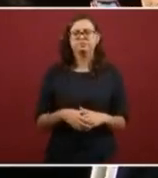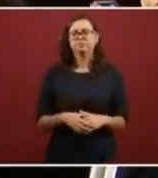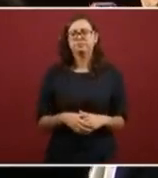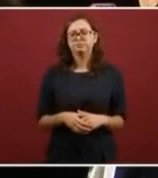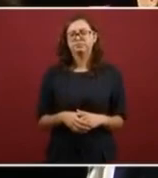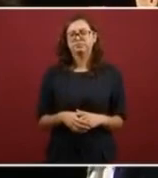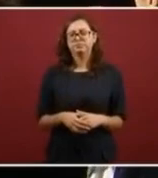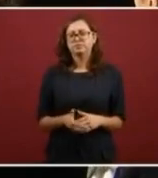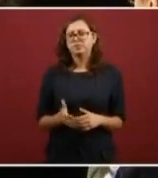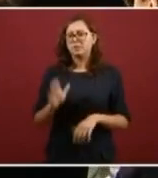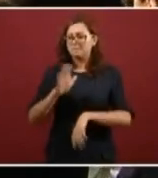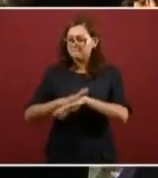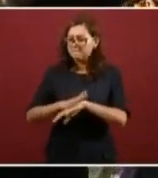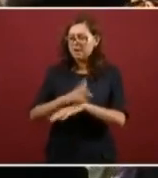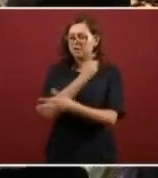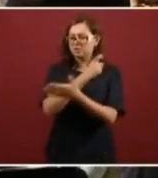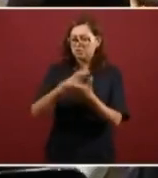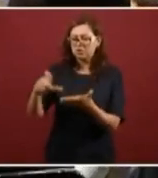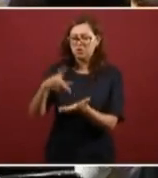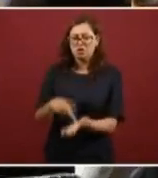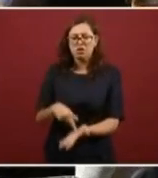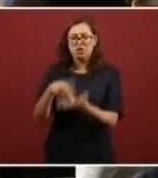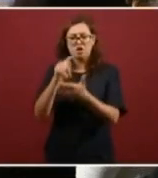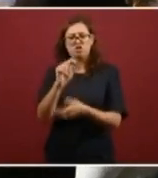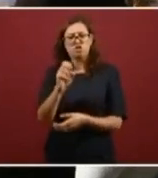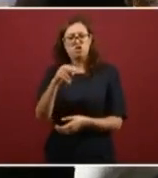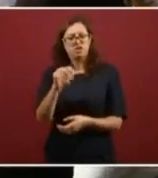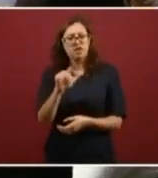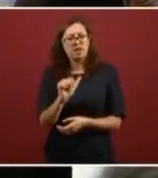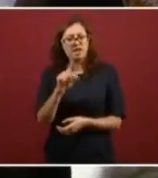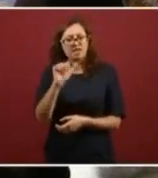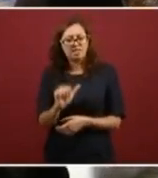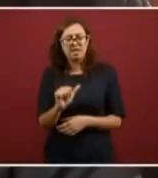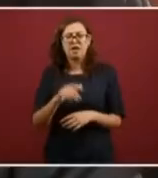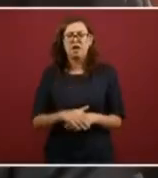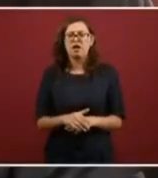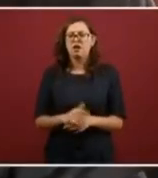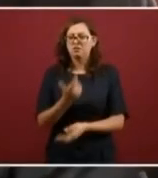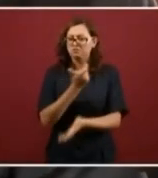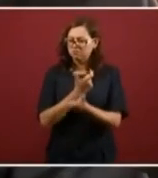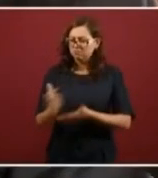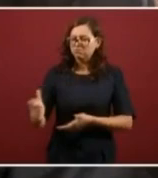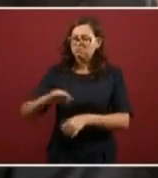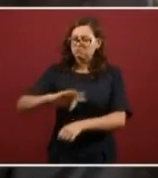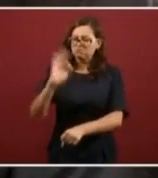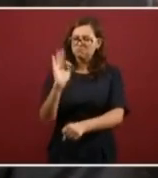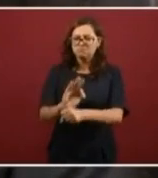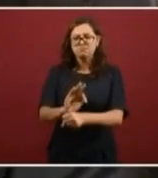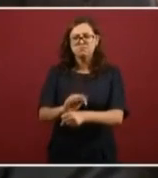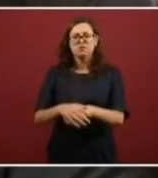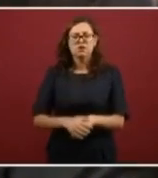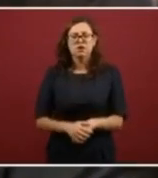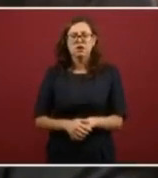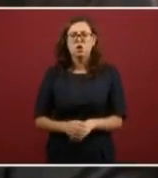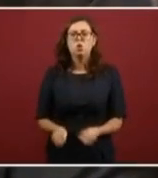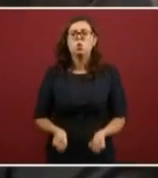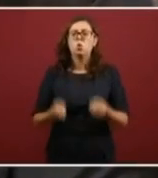las toneladas compradas con precios de garantía, la superficie.